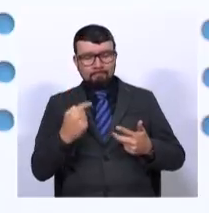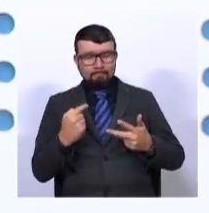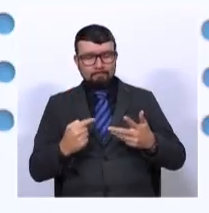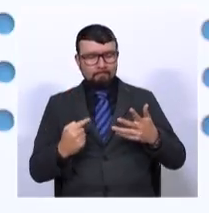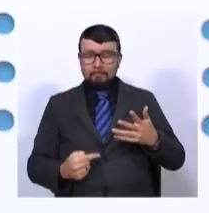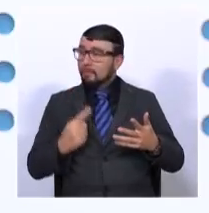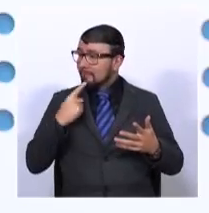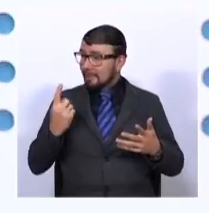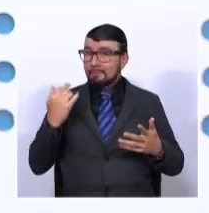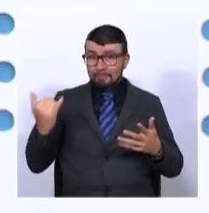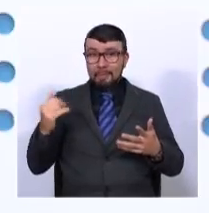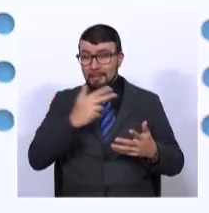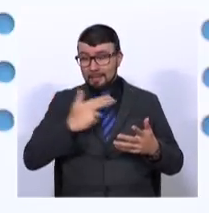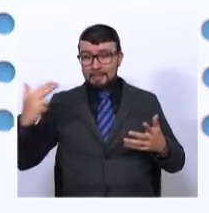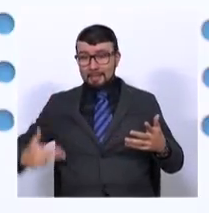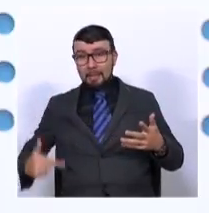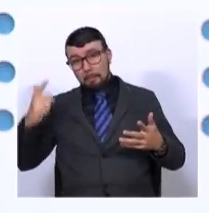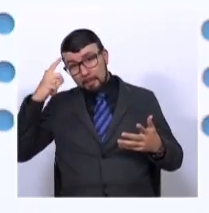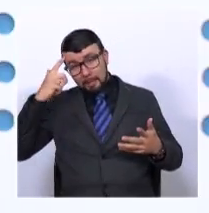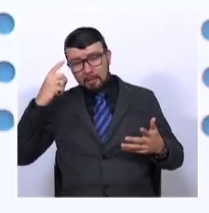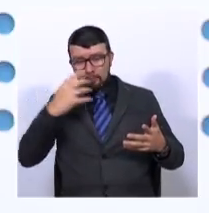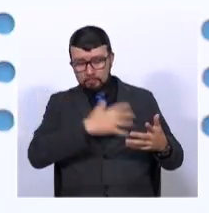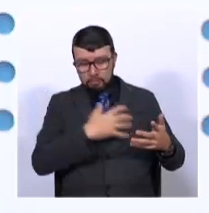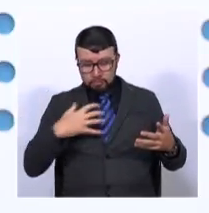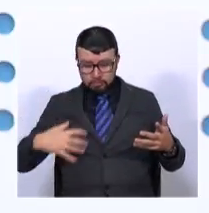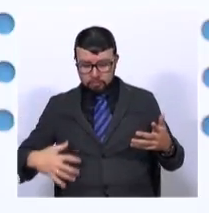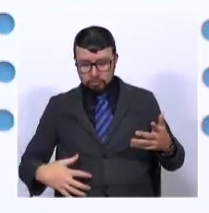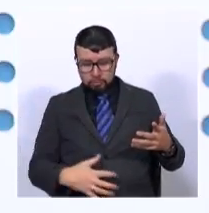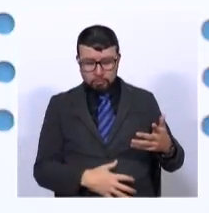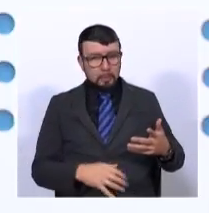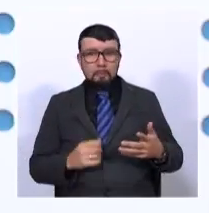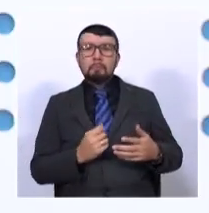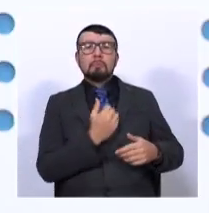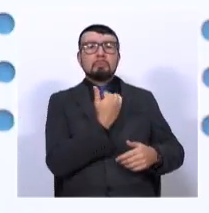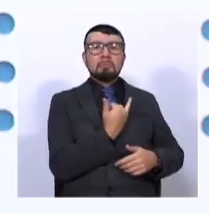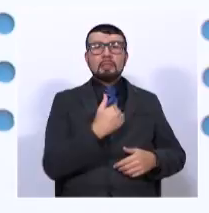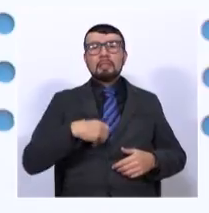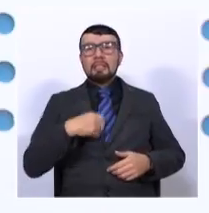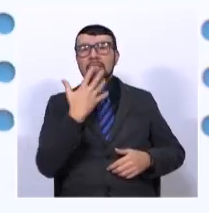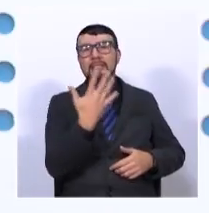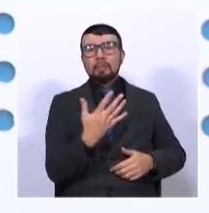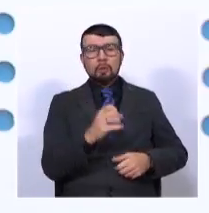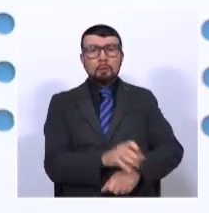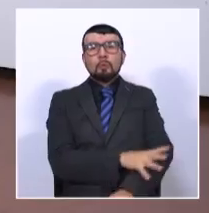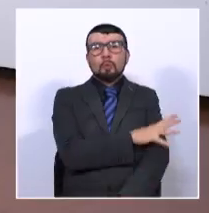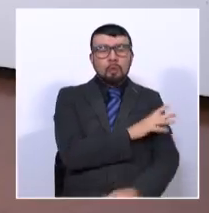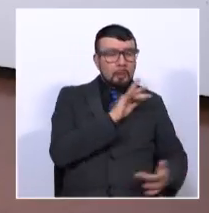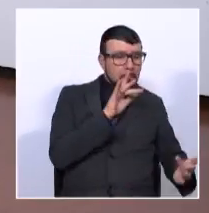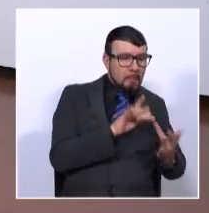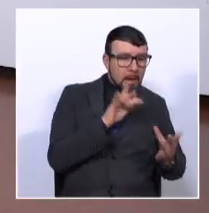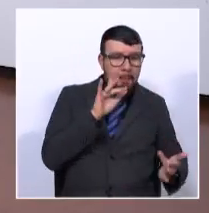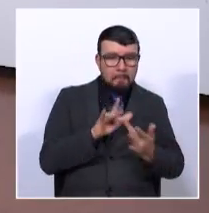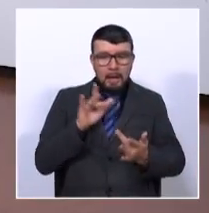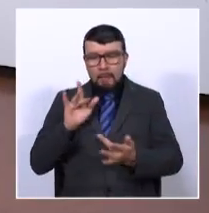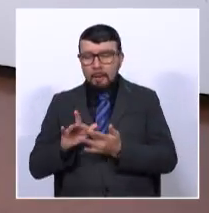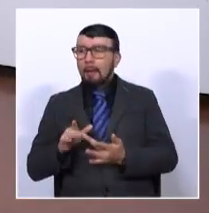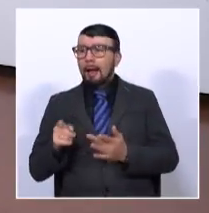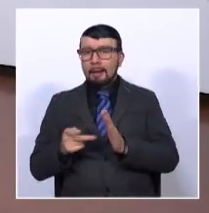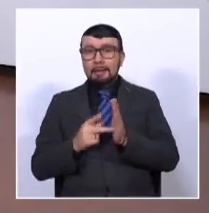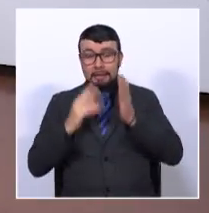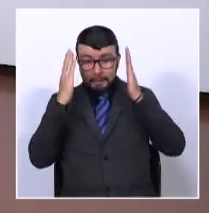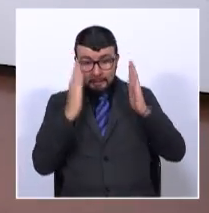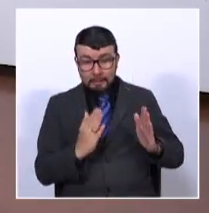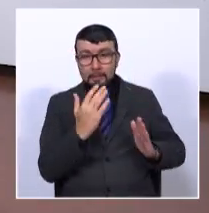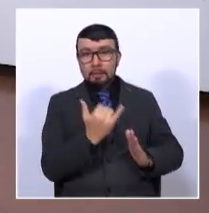una emoción diferente. Entonces están los 5 reinos mutantes con 5 emociones. Entonces los entran en los órganos.